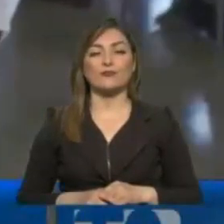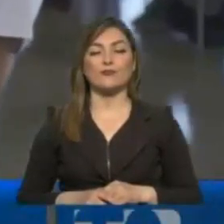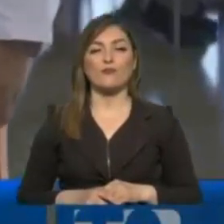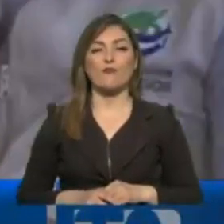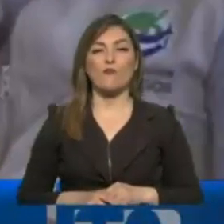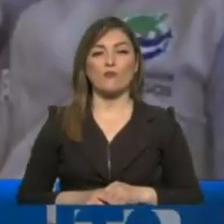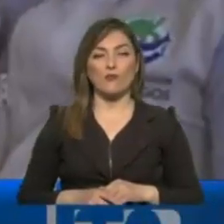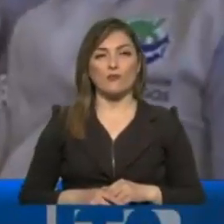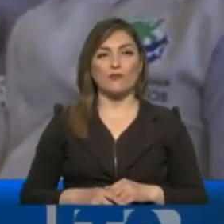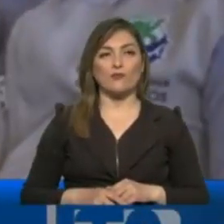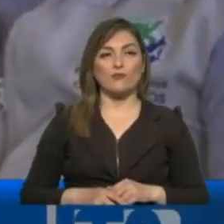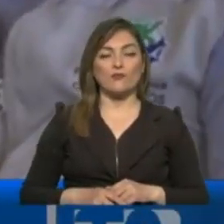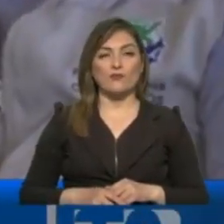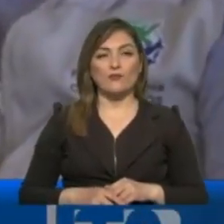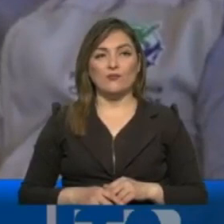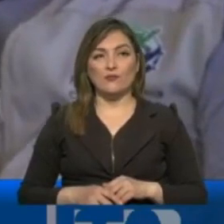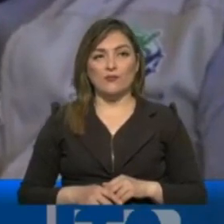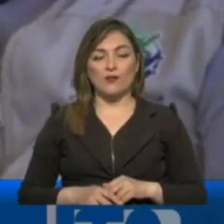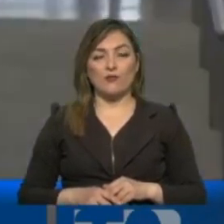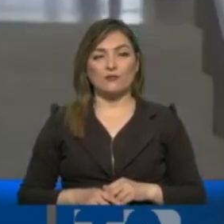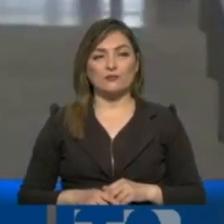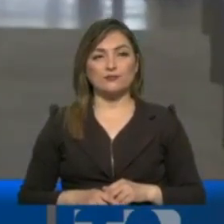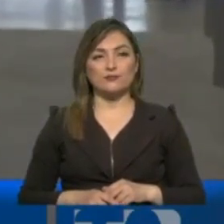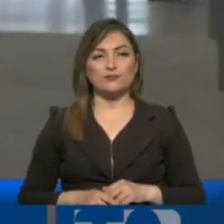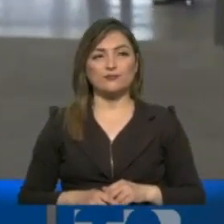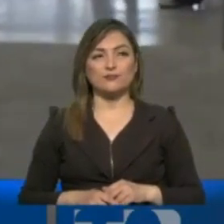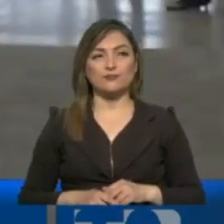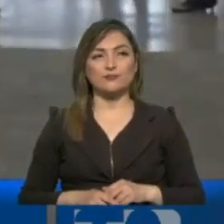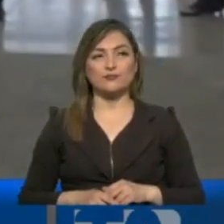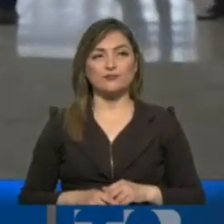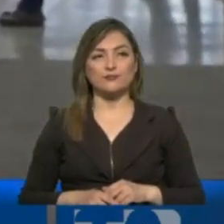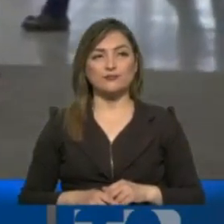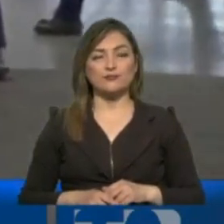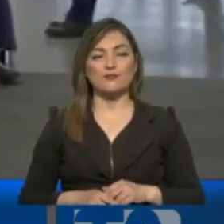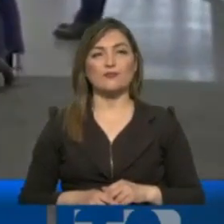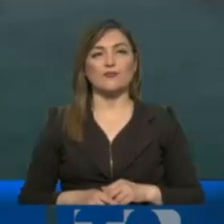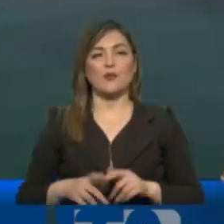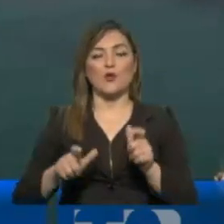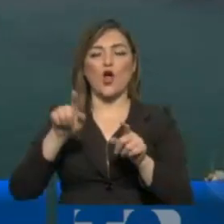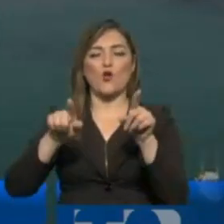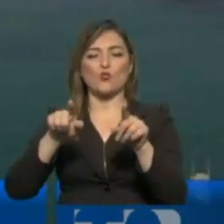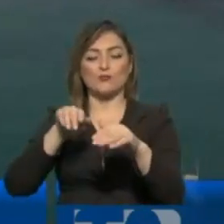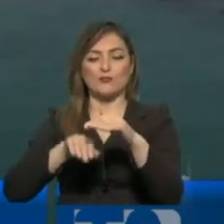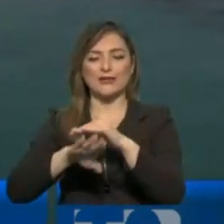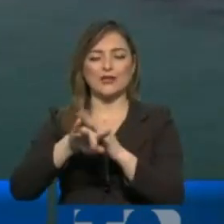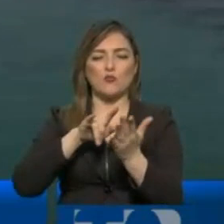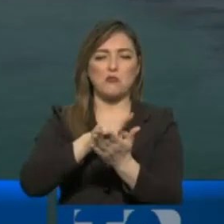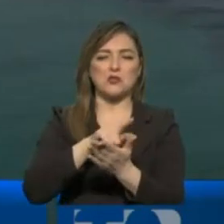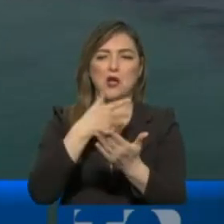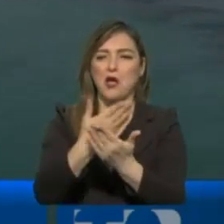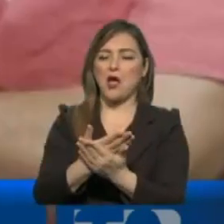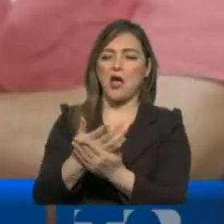lo que para el resto podría significar solo una opción dentro de las posibilidades de ingreso a un aeropuerto. Para la economía de Galápagos,